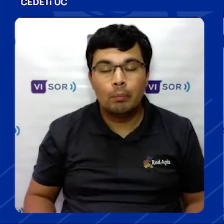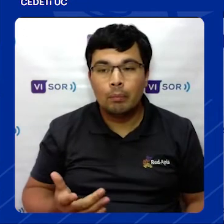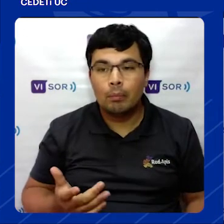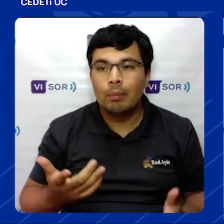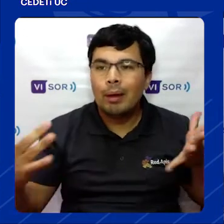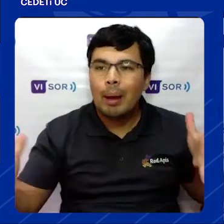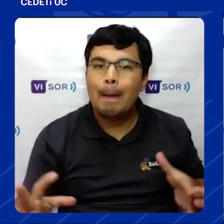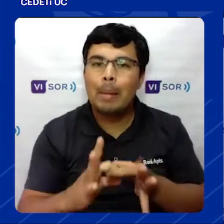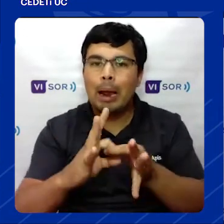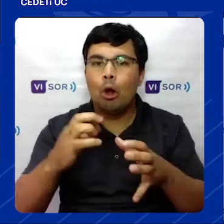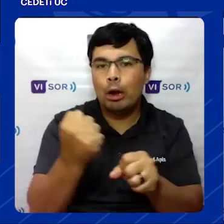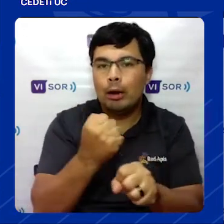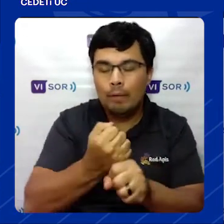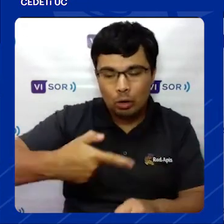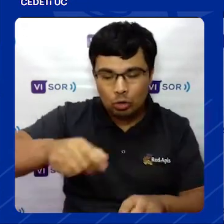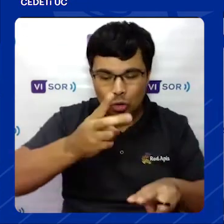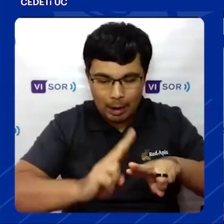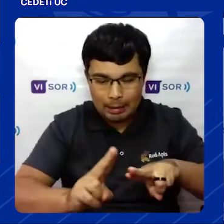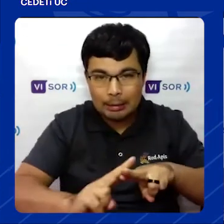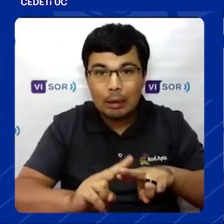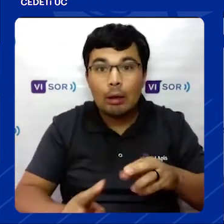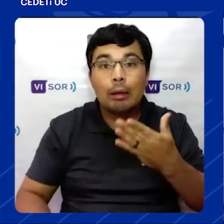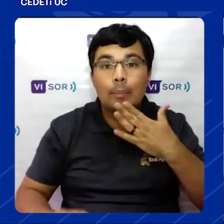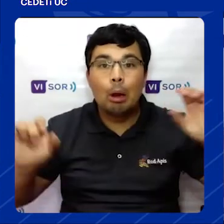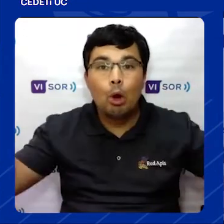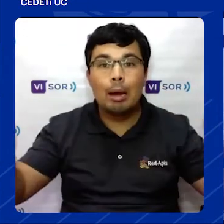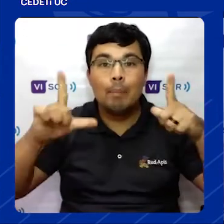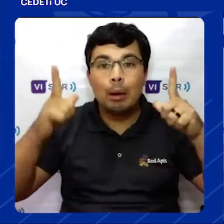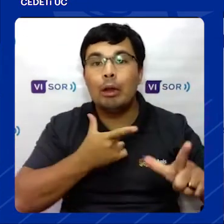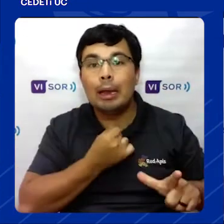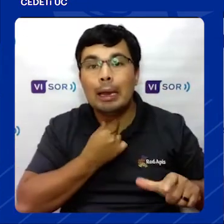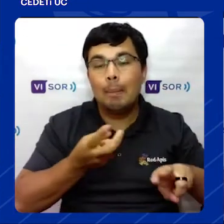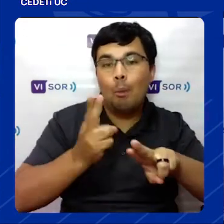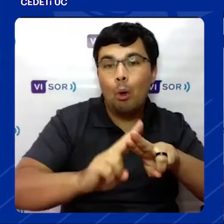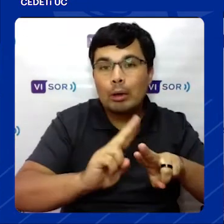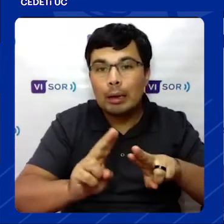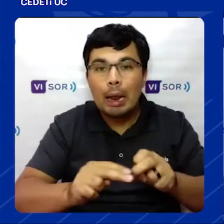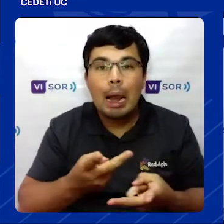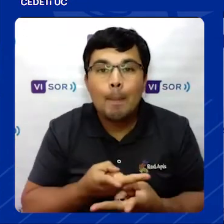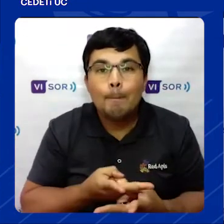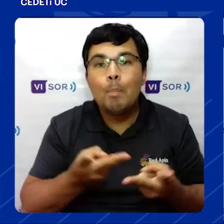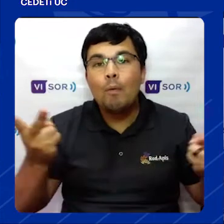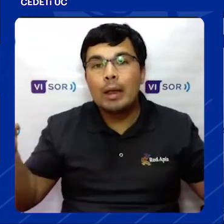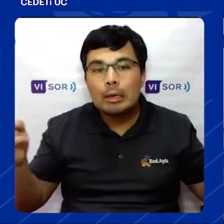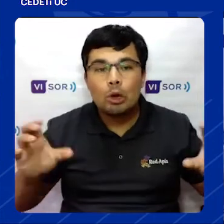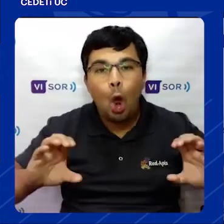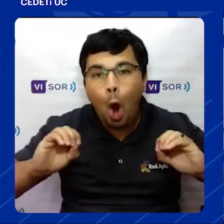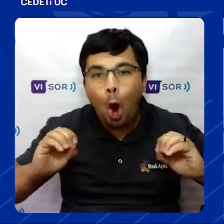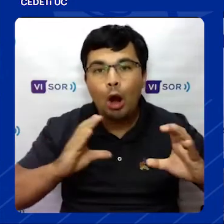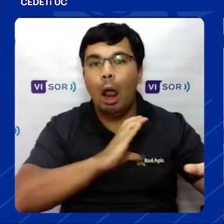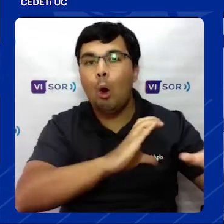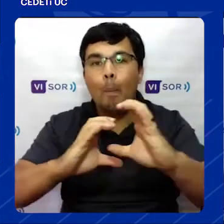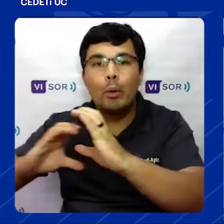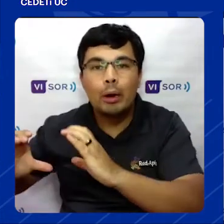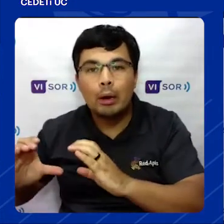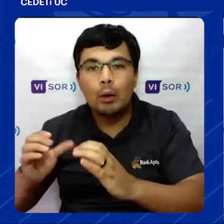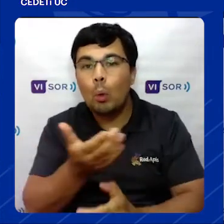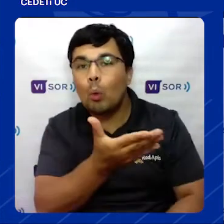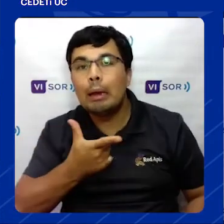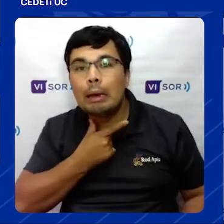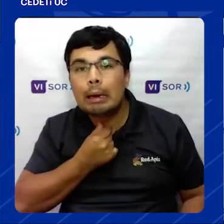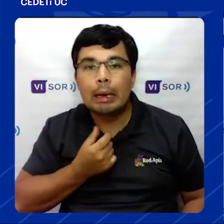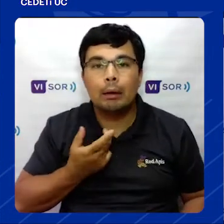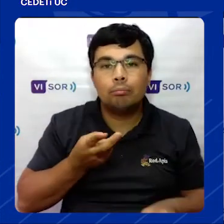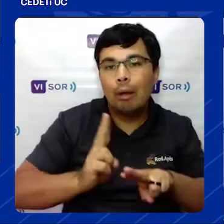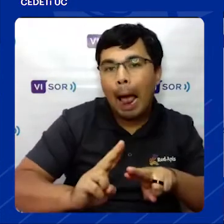con el trabajo que nosotros estemos realizando y con el impacto que queramos generar en las publicaciones o en las comunicaciones que